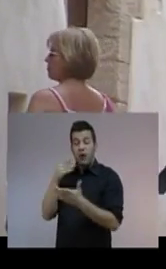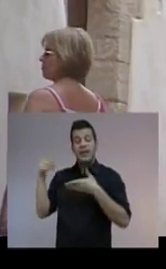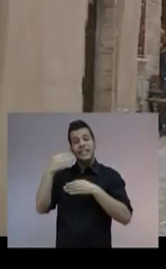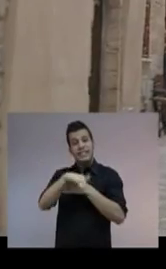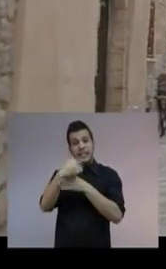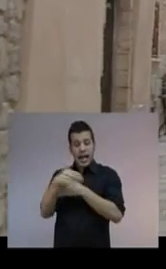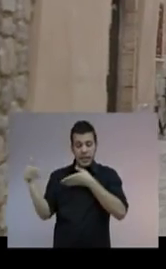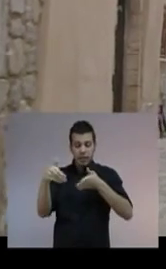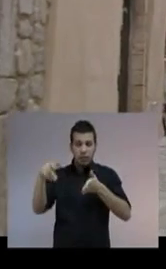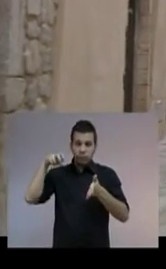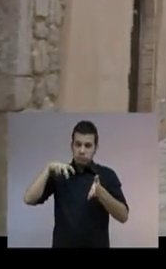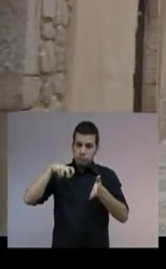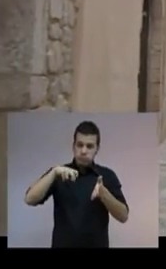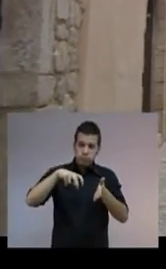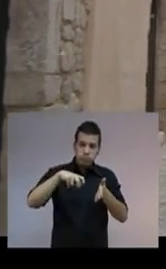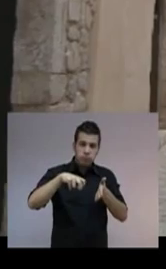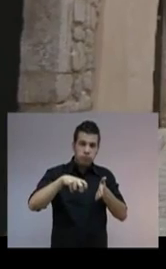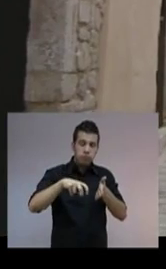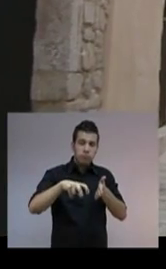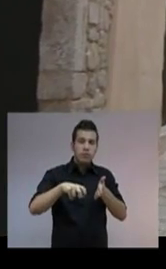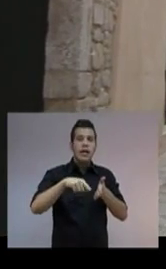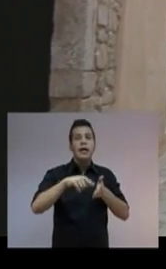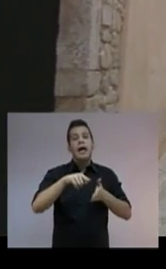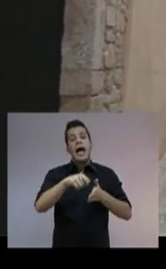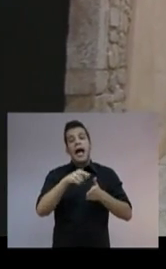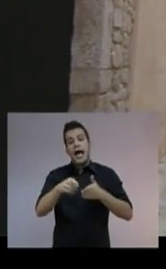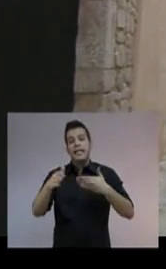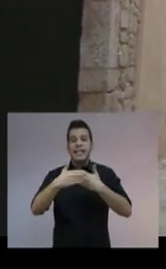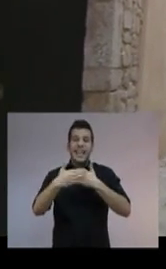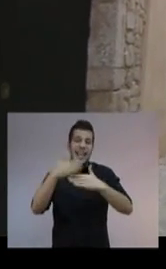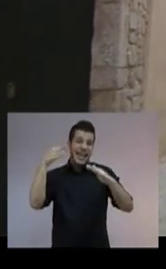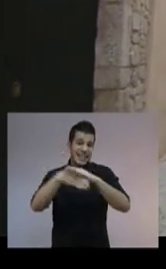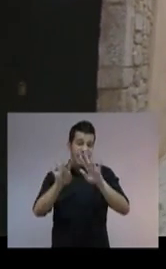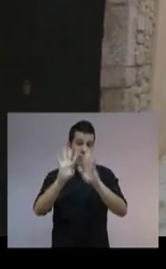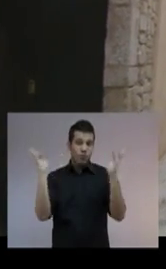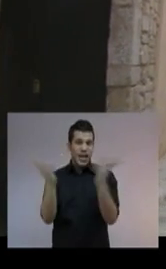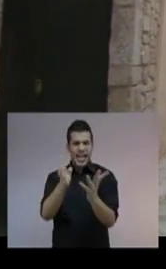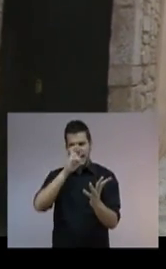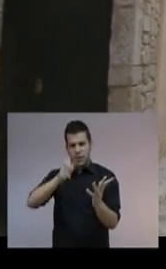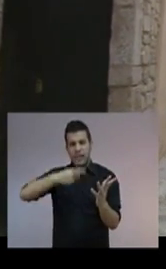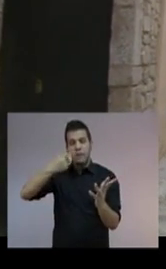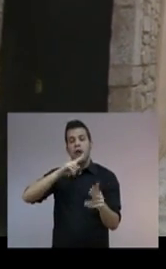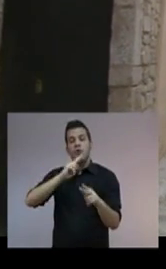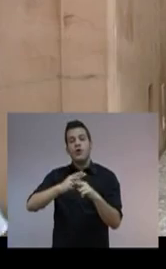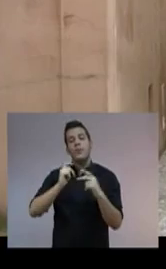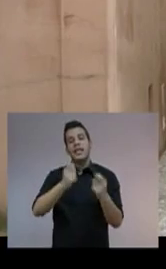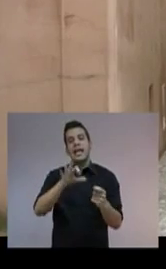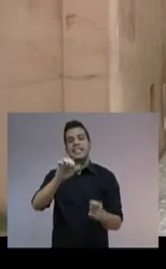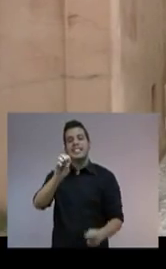de este casco antiguo hasta toparnos con la entrada más antigua de su robusta muralla, conocida como Sa